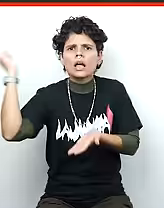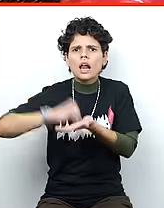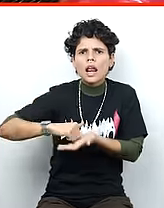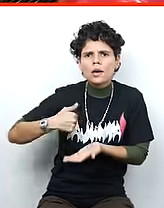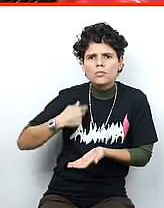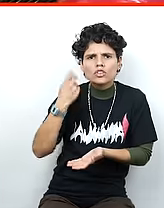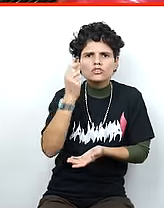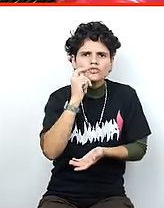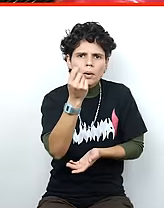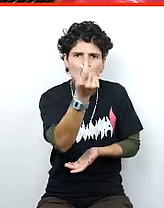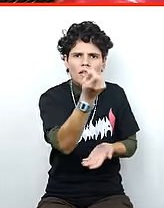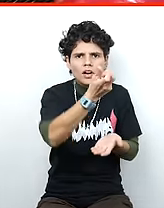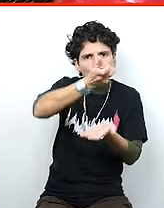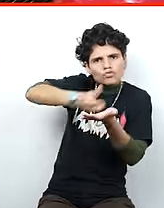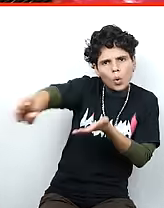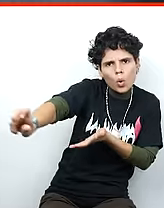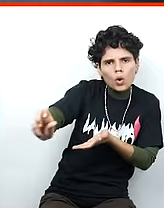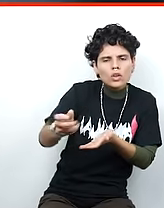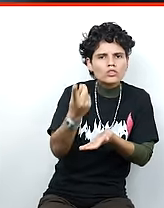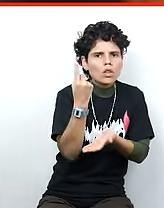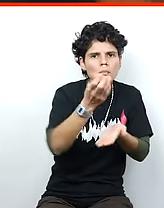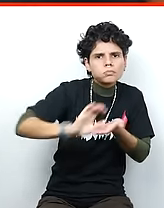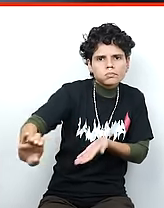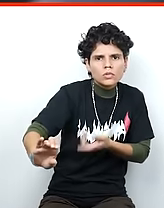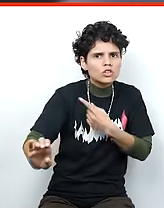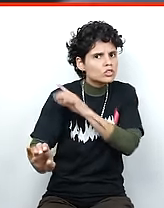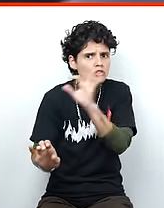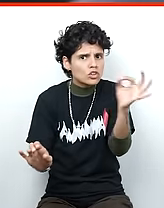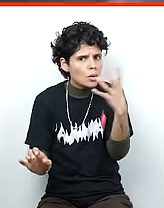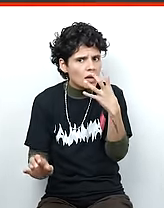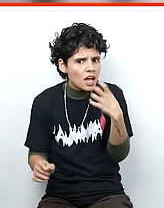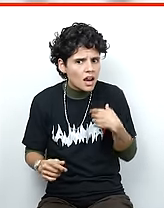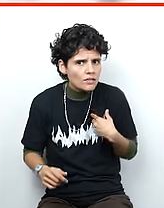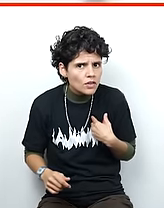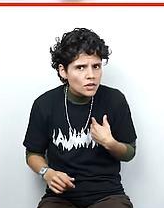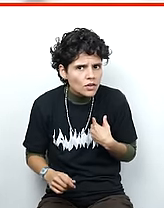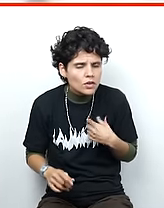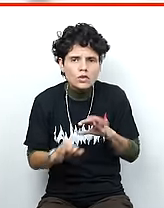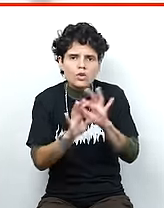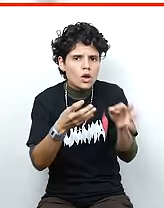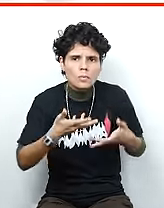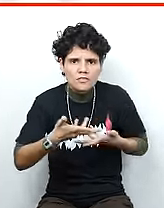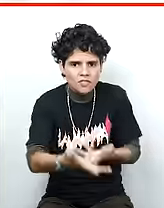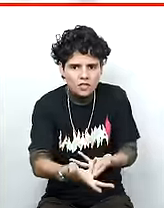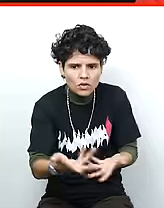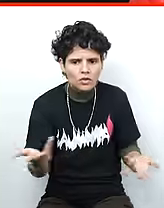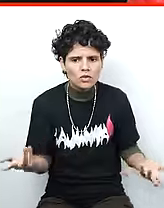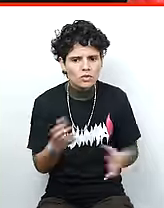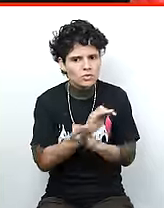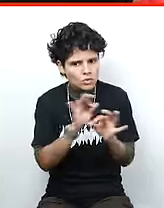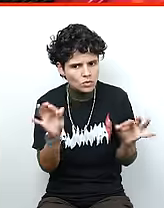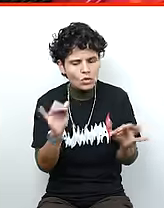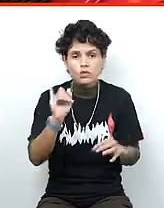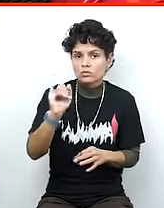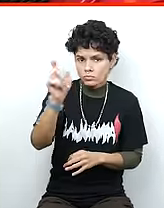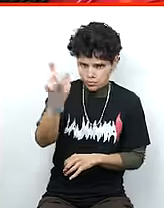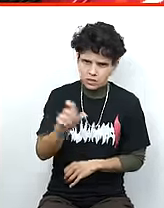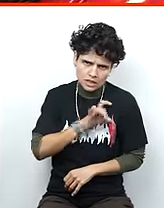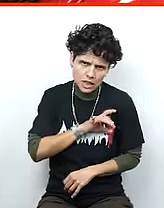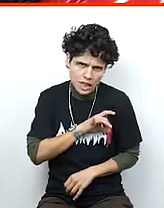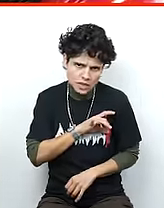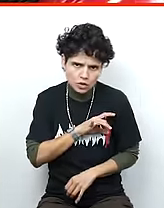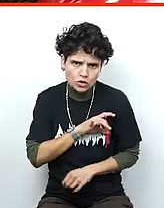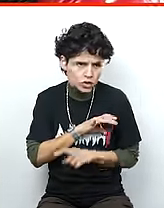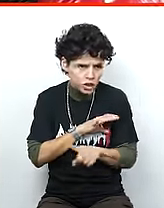hermano. Entonces todas las ganancias se fueron para él, po, y aún así no grabó conmigo, no me invitó a su estudio ni nada. Y después, un día... ¿Chileno? Ya, sí, un chileno,